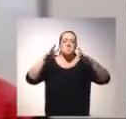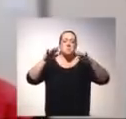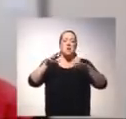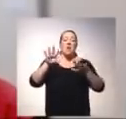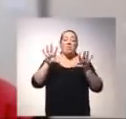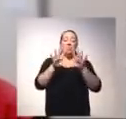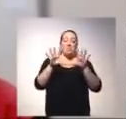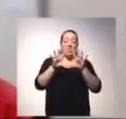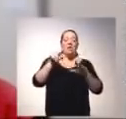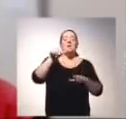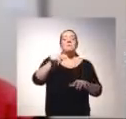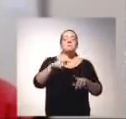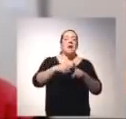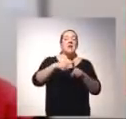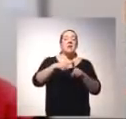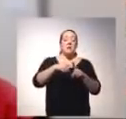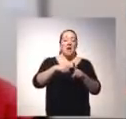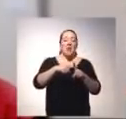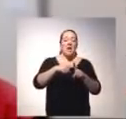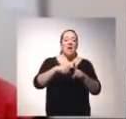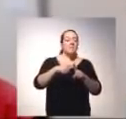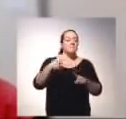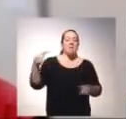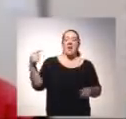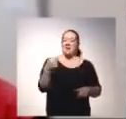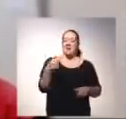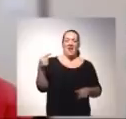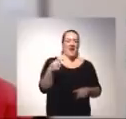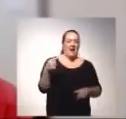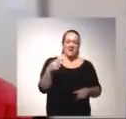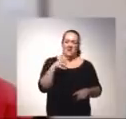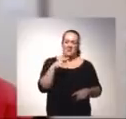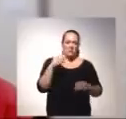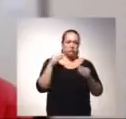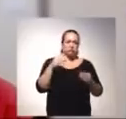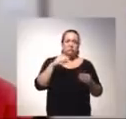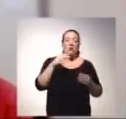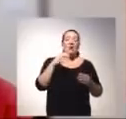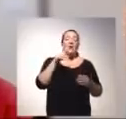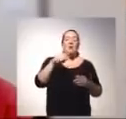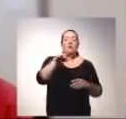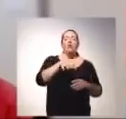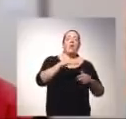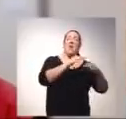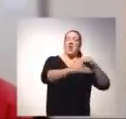el día de ayer se mantuvieron los niveles extremadamente desfavorables en la estación de Los Llanos de